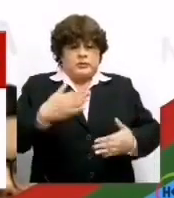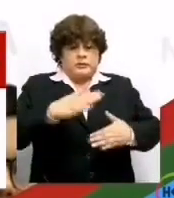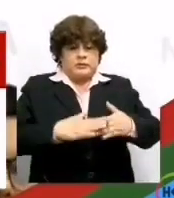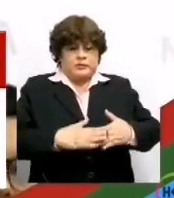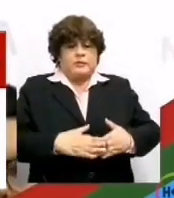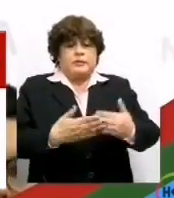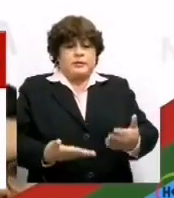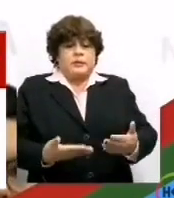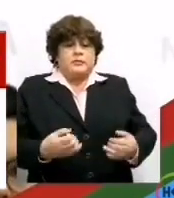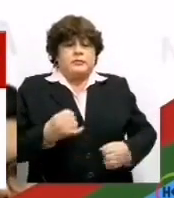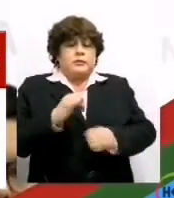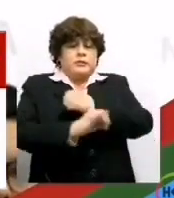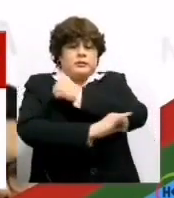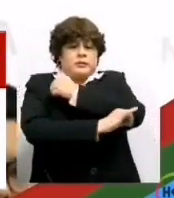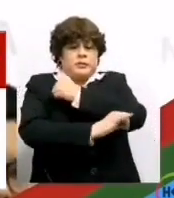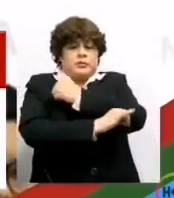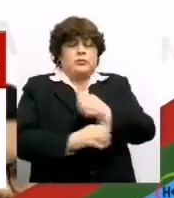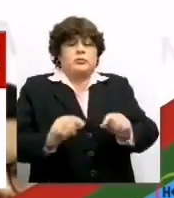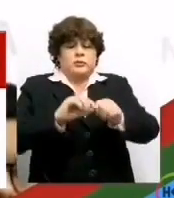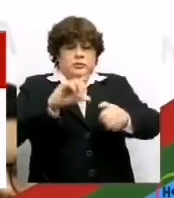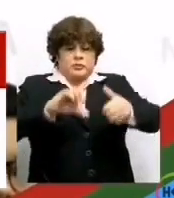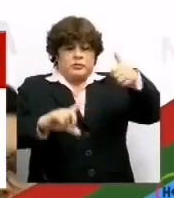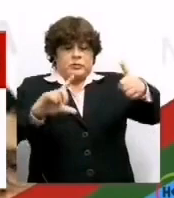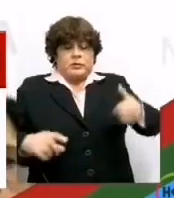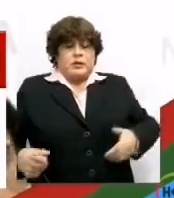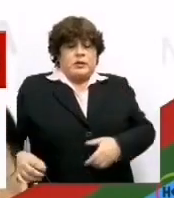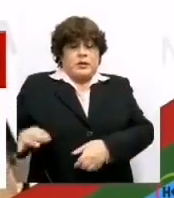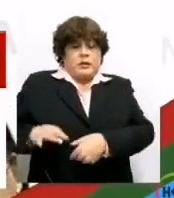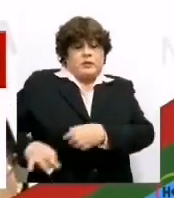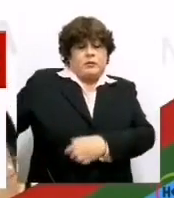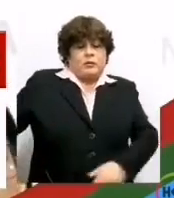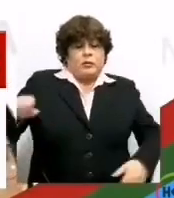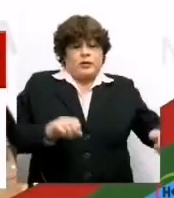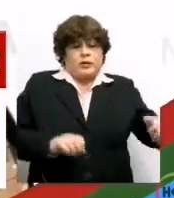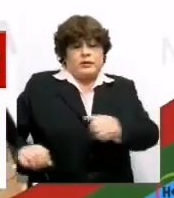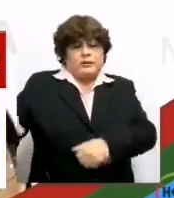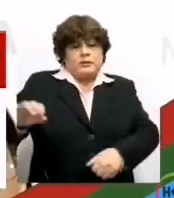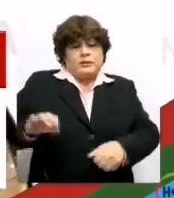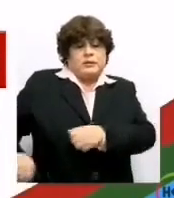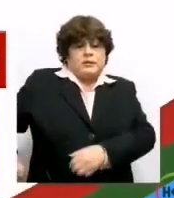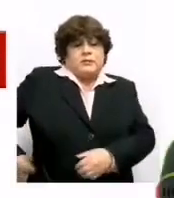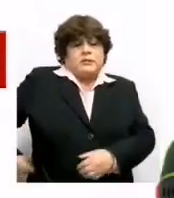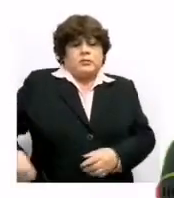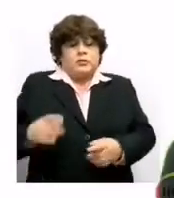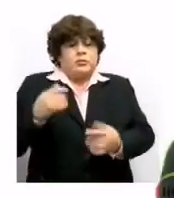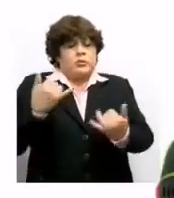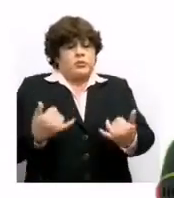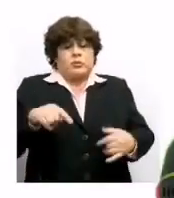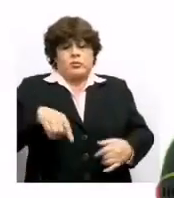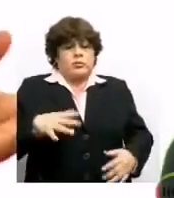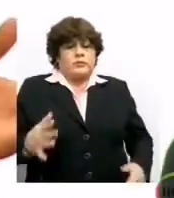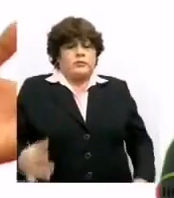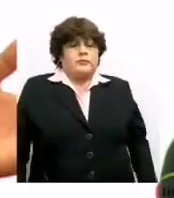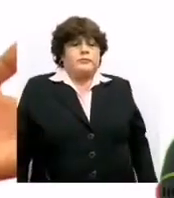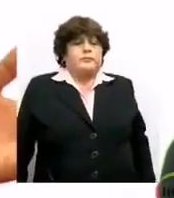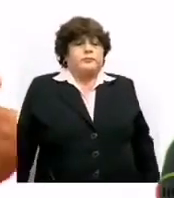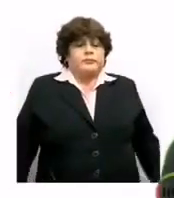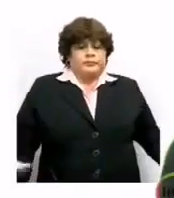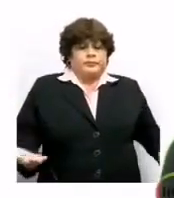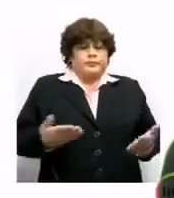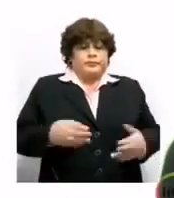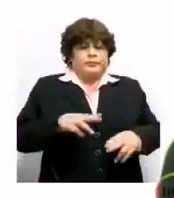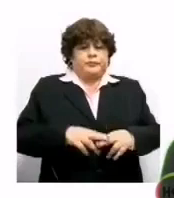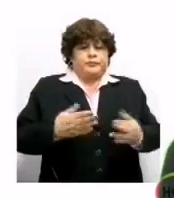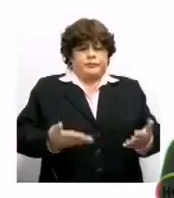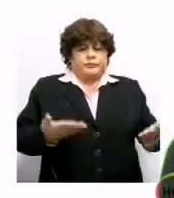el Instituto Regional de hemodiálisis que en la actualidad no existe Muchas gracias a ambos candidatos los invitamos